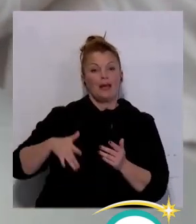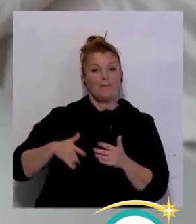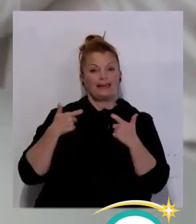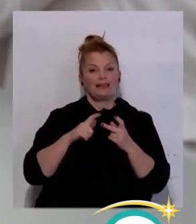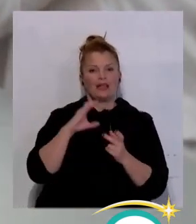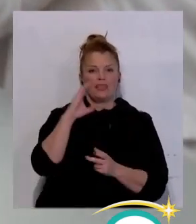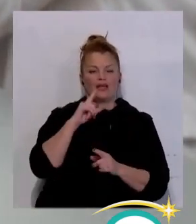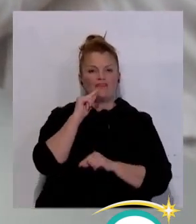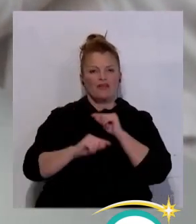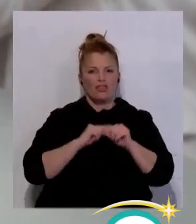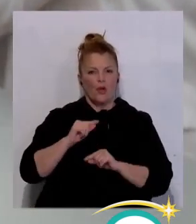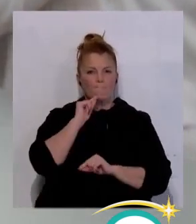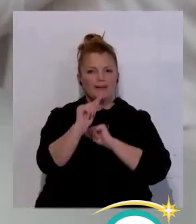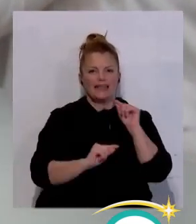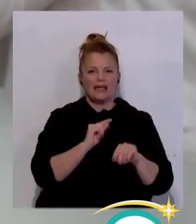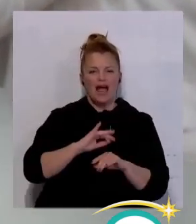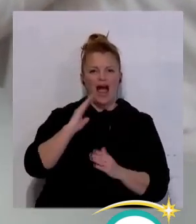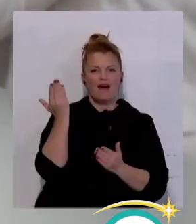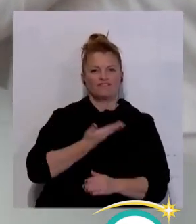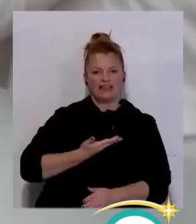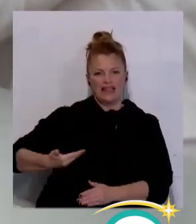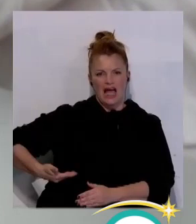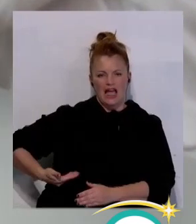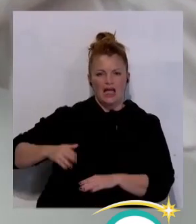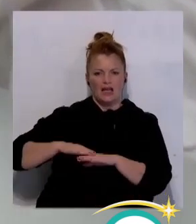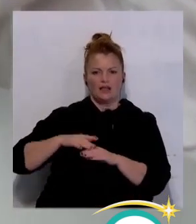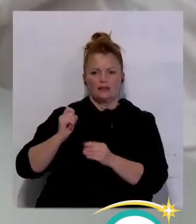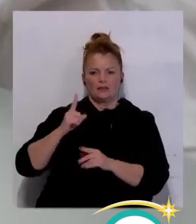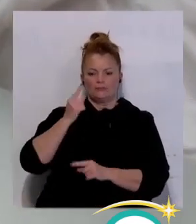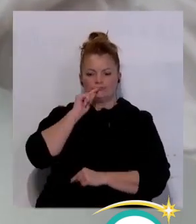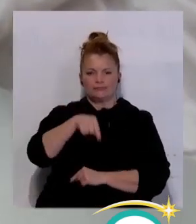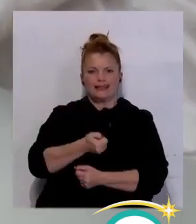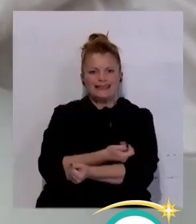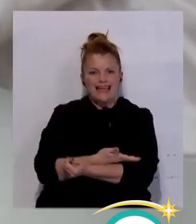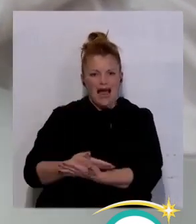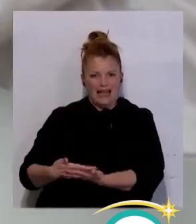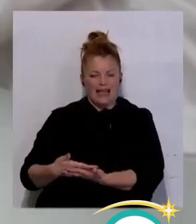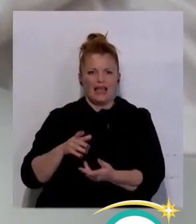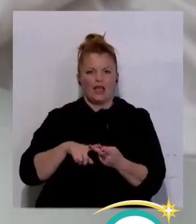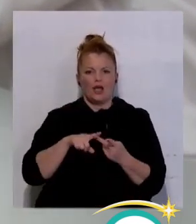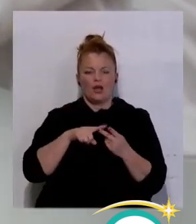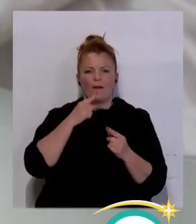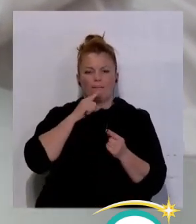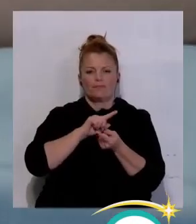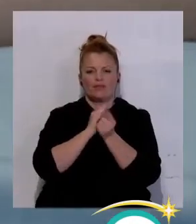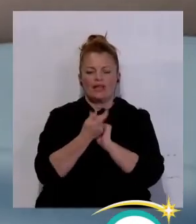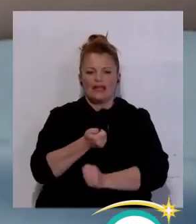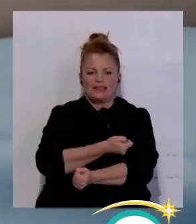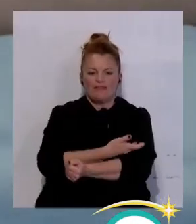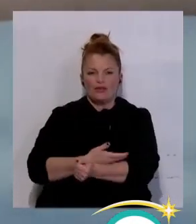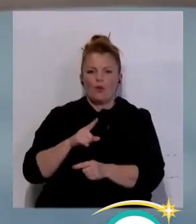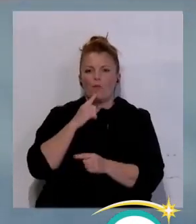una infección vírica que afecta al hígado y se contrae por la sangre a través de transfusiones, por